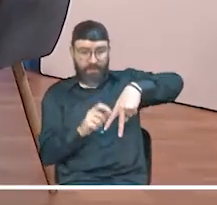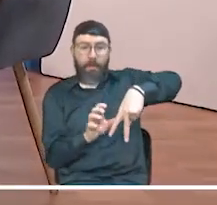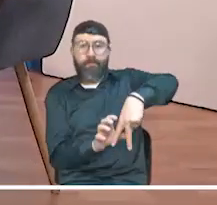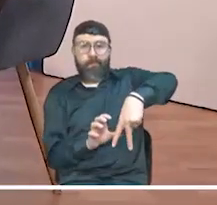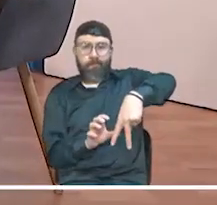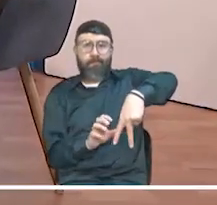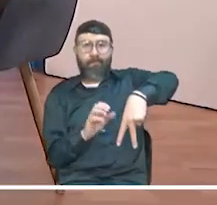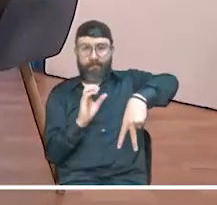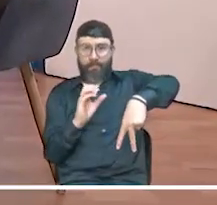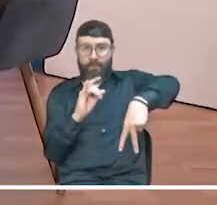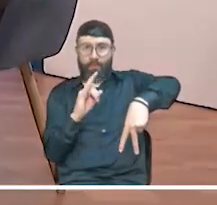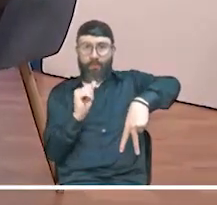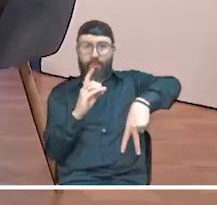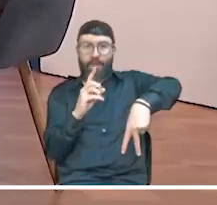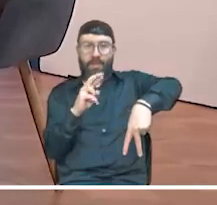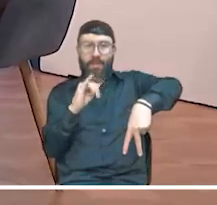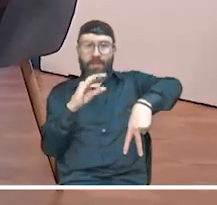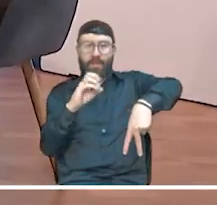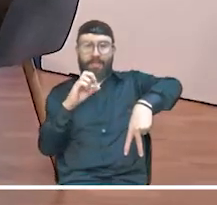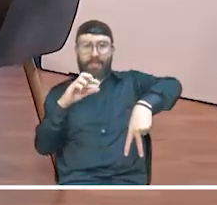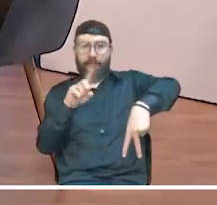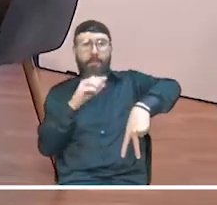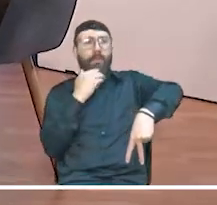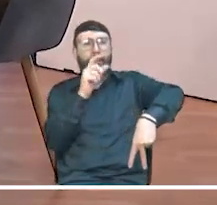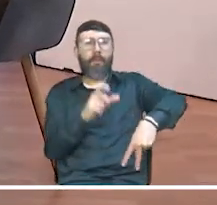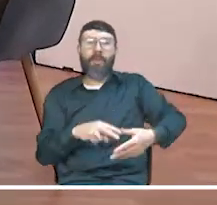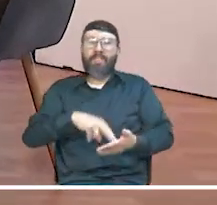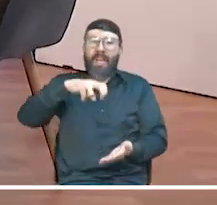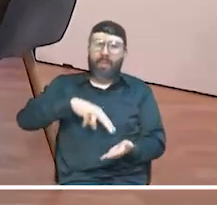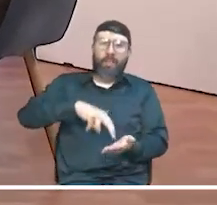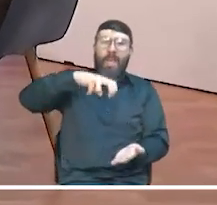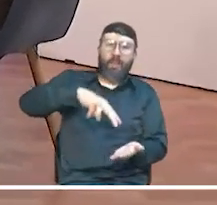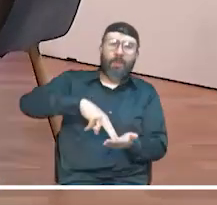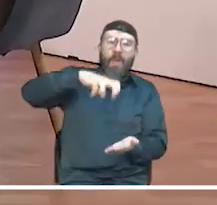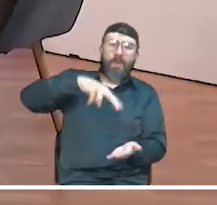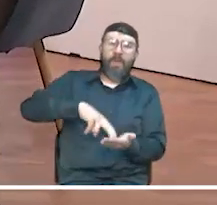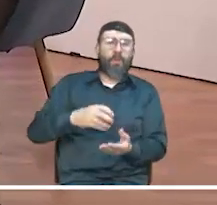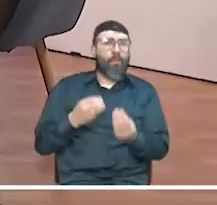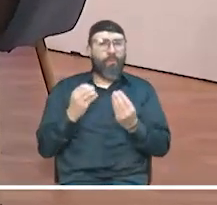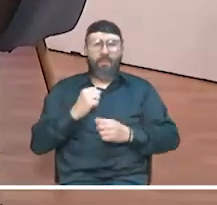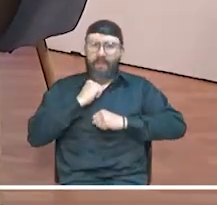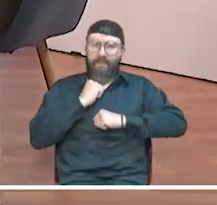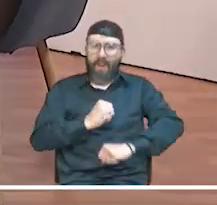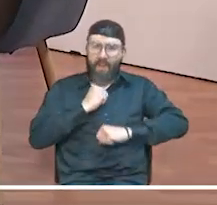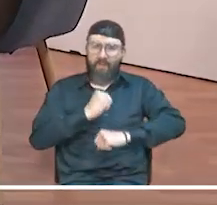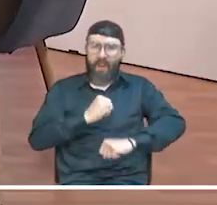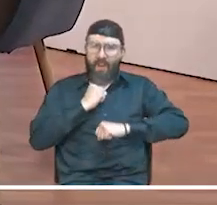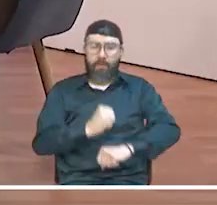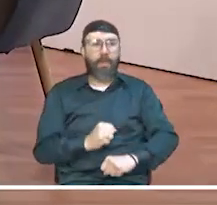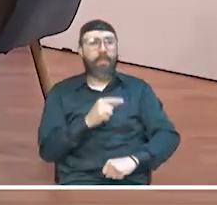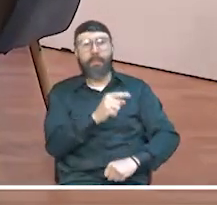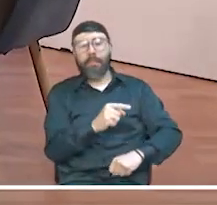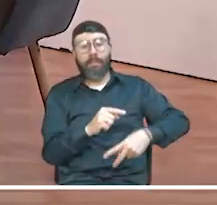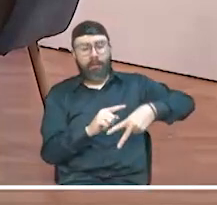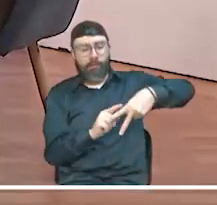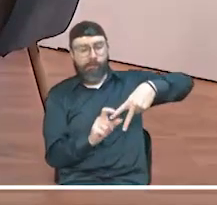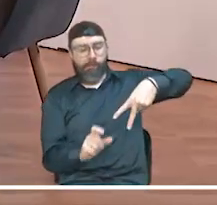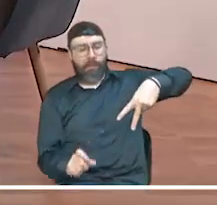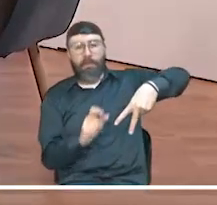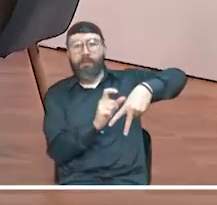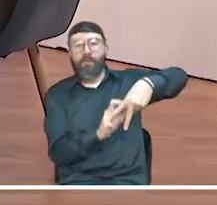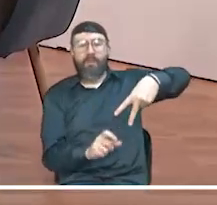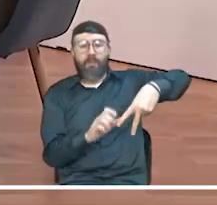hace actividades de salto repetitivo y de mucho impacto, pues tiende a arrancarse o